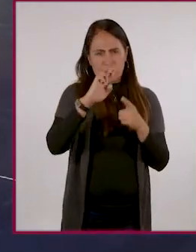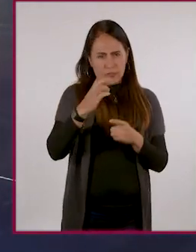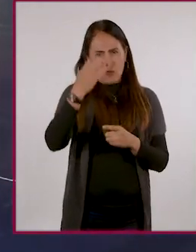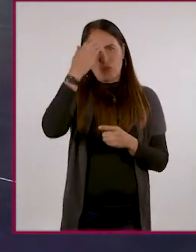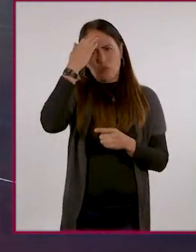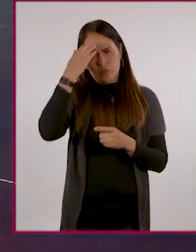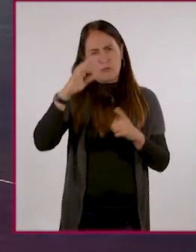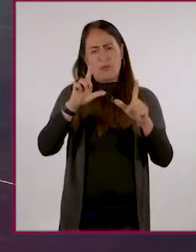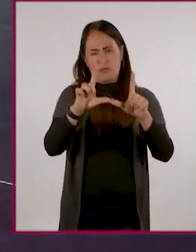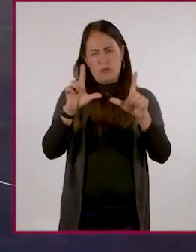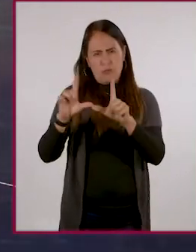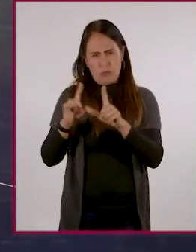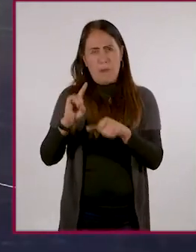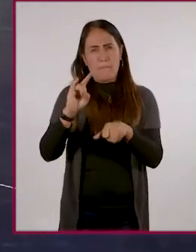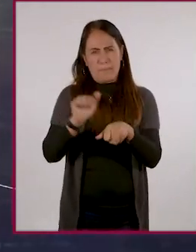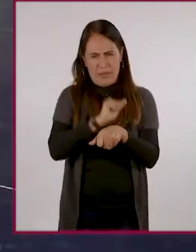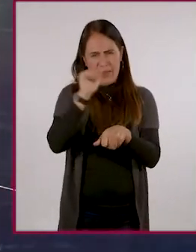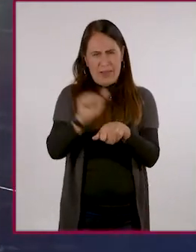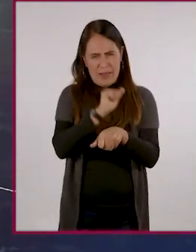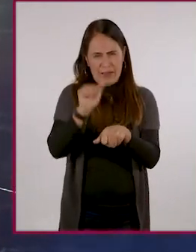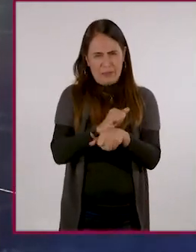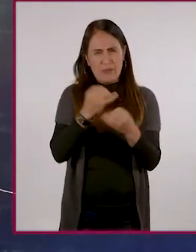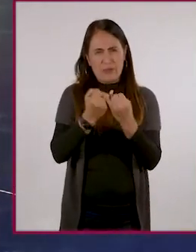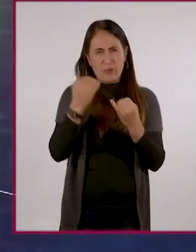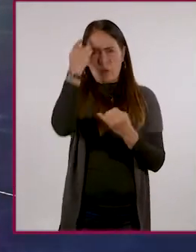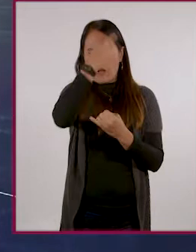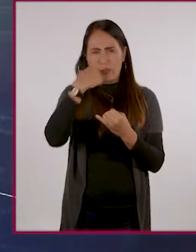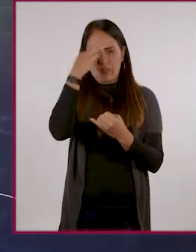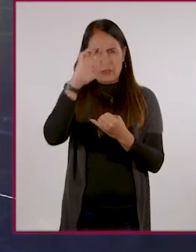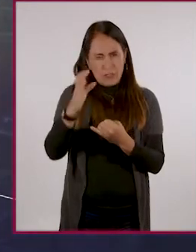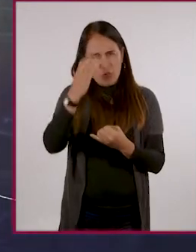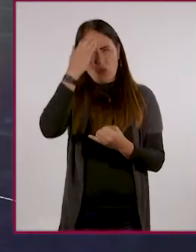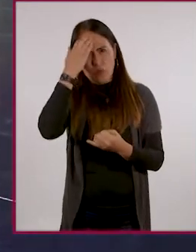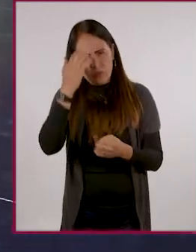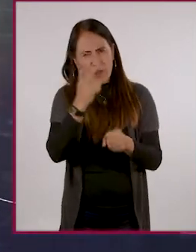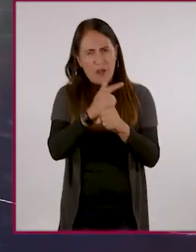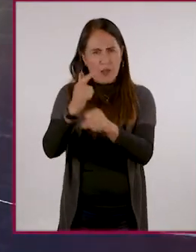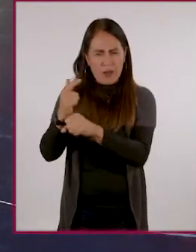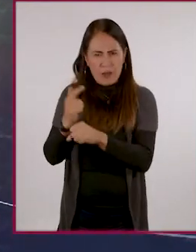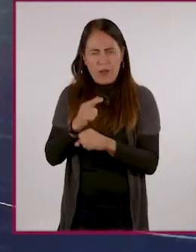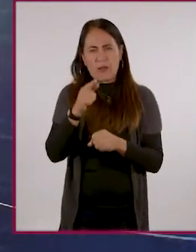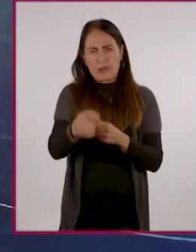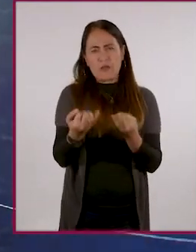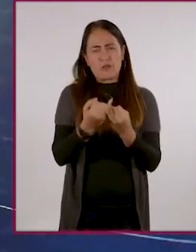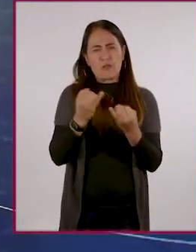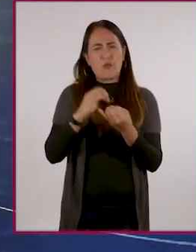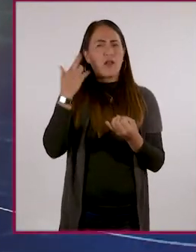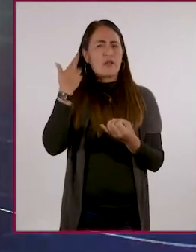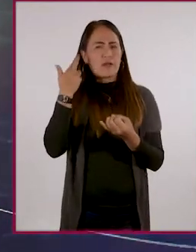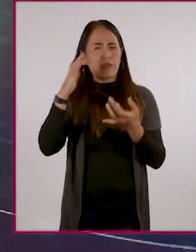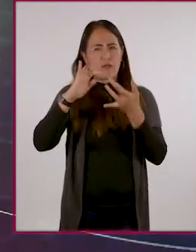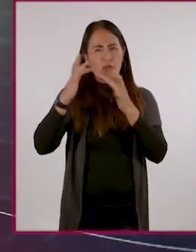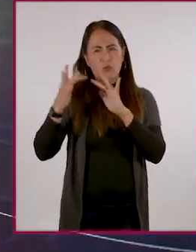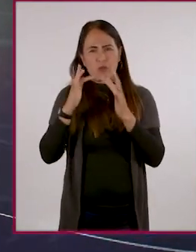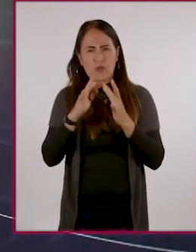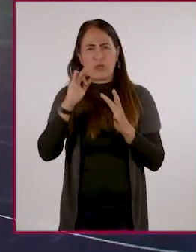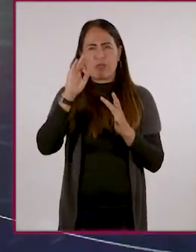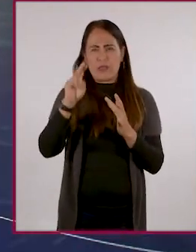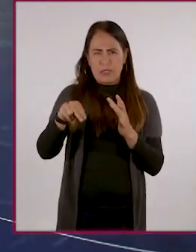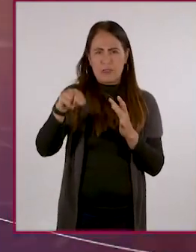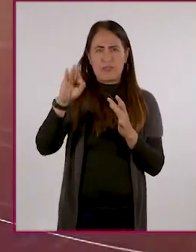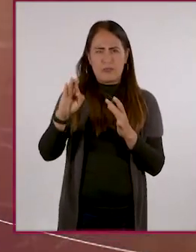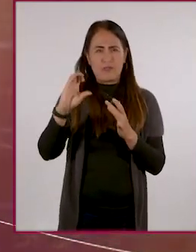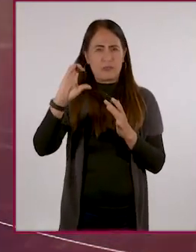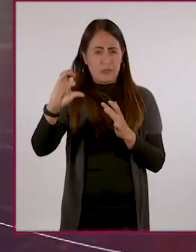scraping, reconocimiento de placas vehiculares, reconocimiento de rostros e identificación por tarjetas de